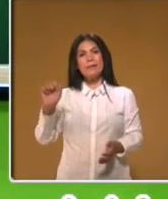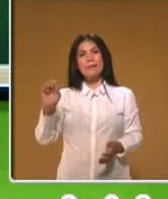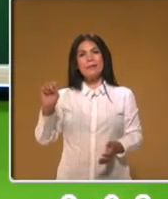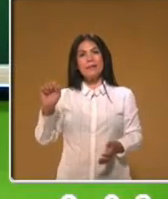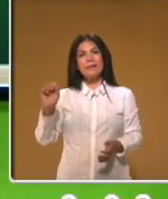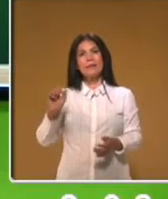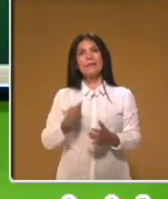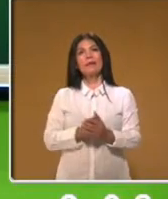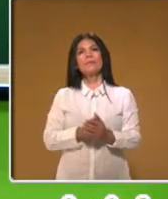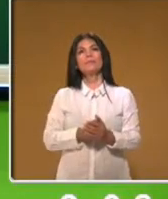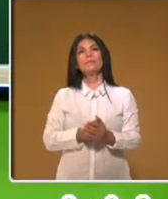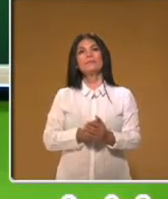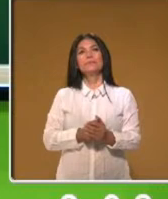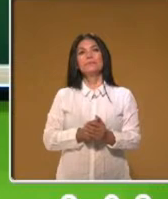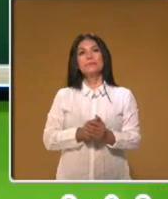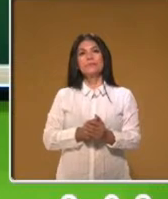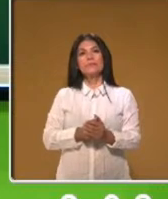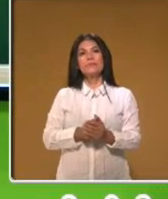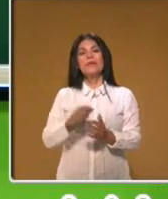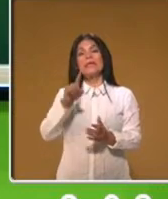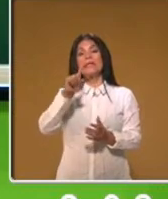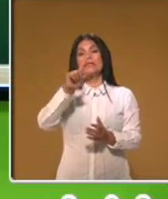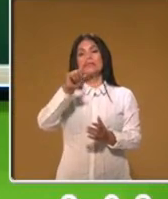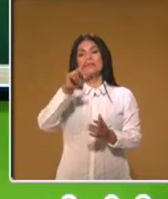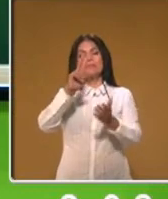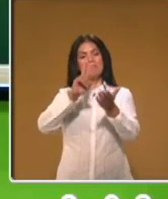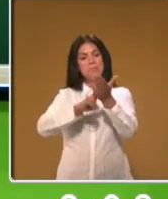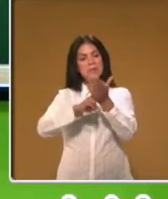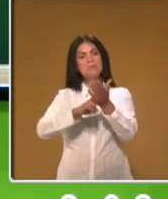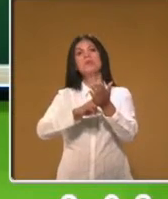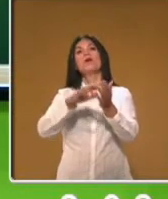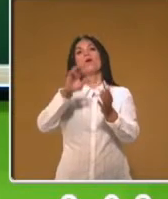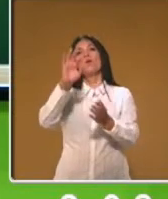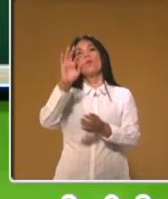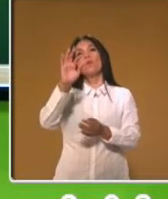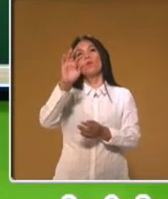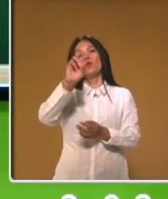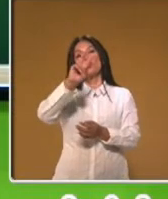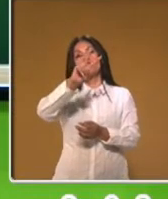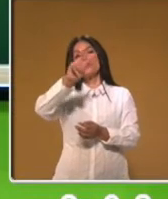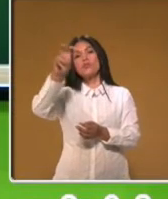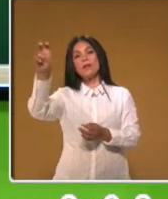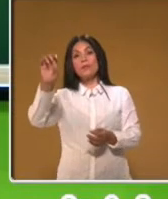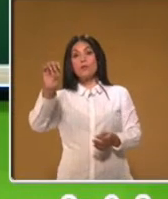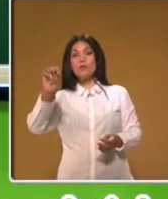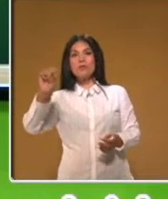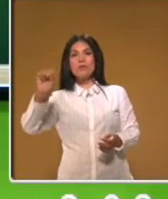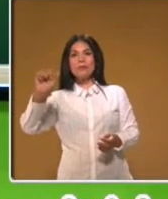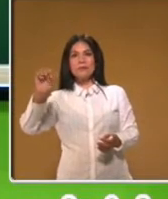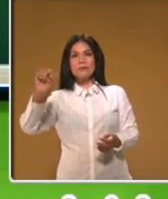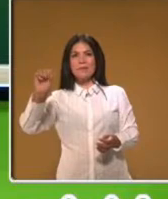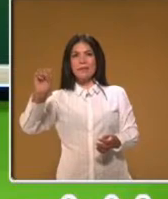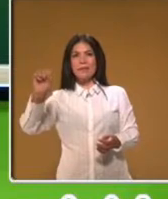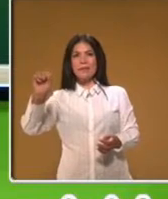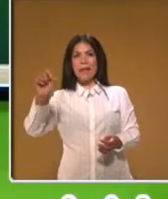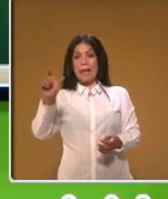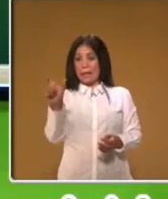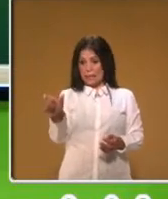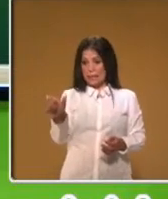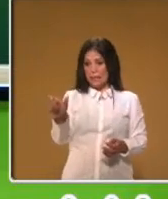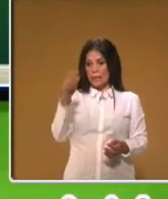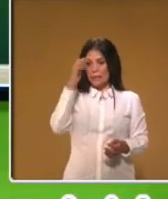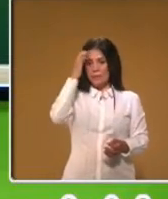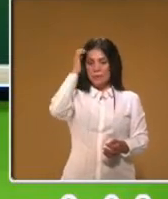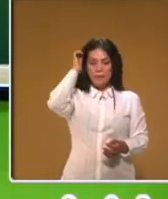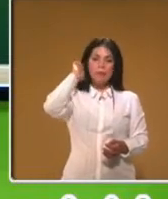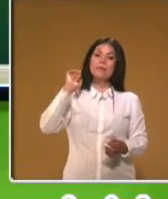80, 3 por 60 me va a dar 180, teniendo como respuesta 260 unidades. Si el número que está del lado